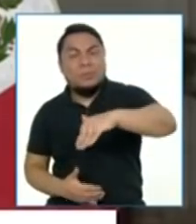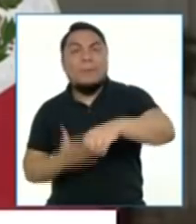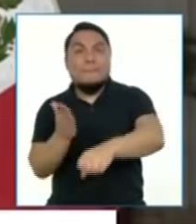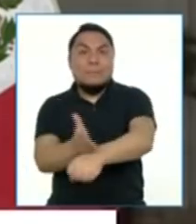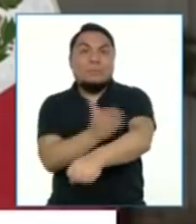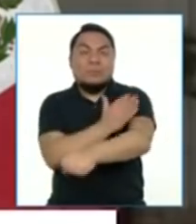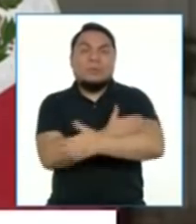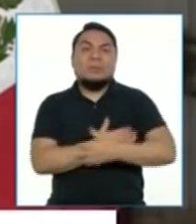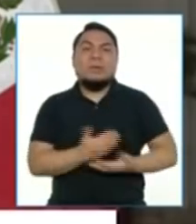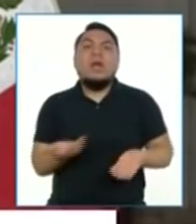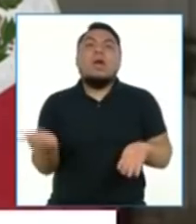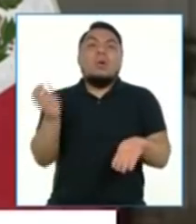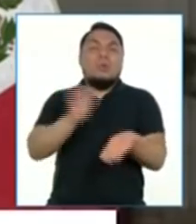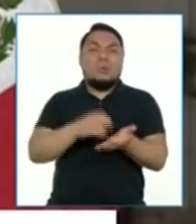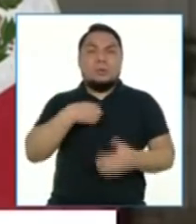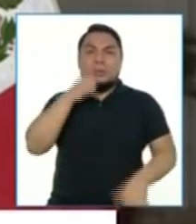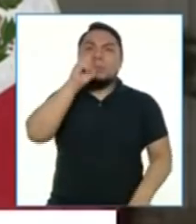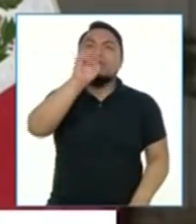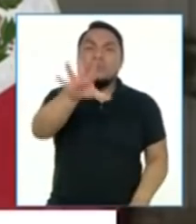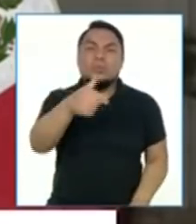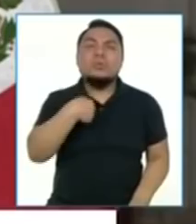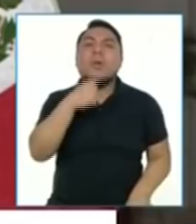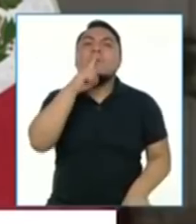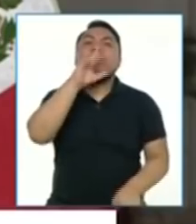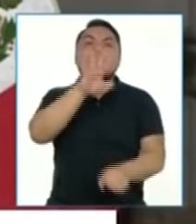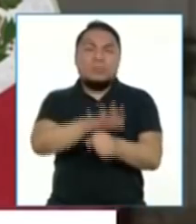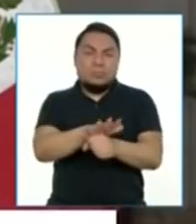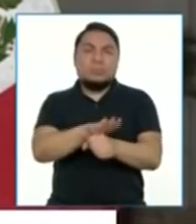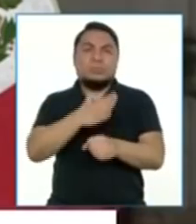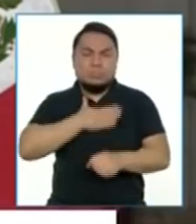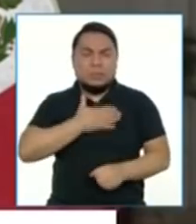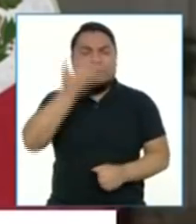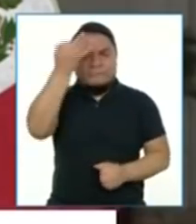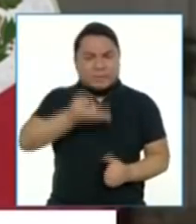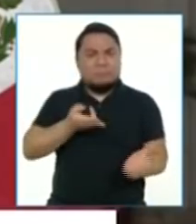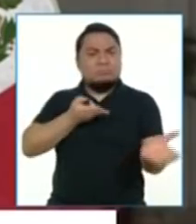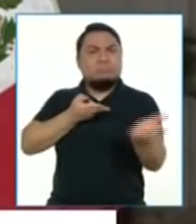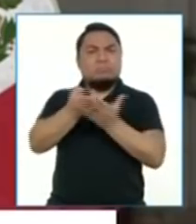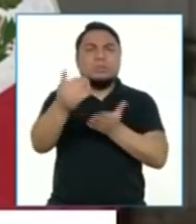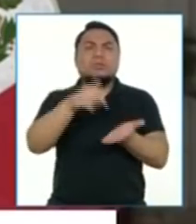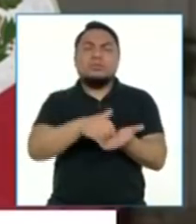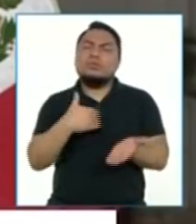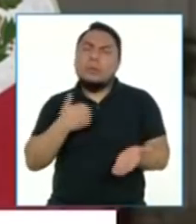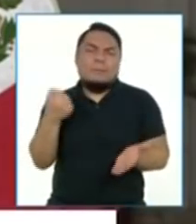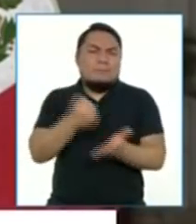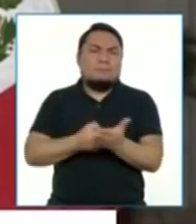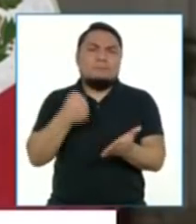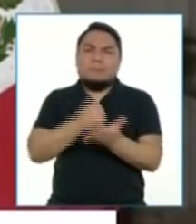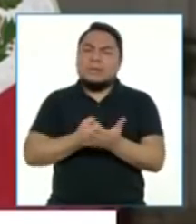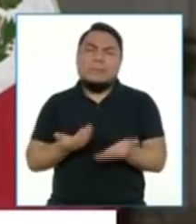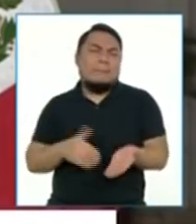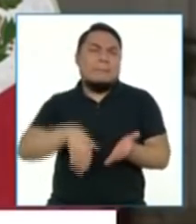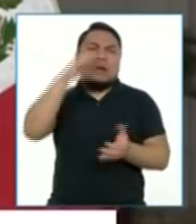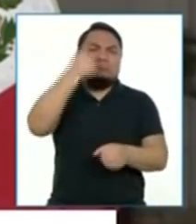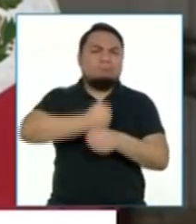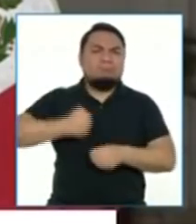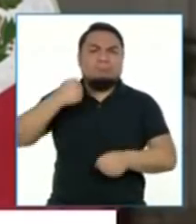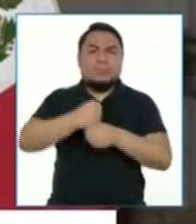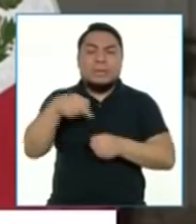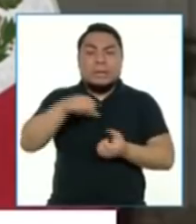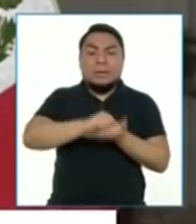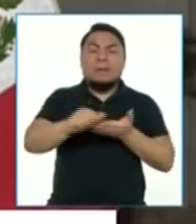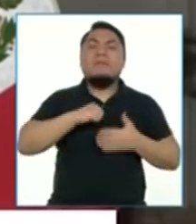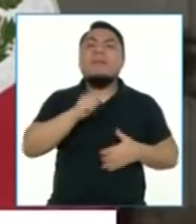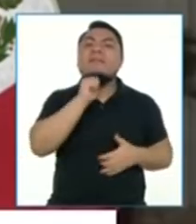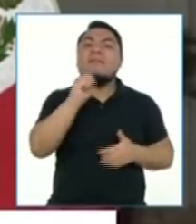presidente había reclamado que el congreso no resolviera este asunto que era que era fundamental y lo estaban lanzando